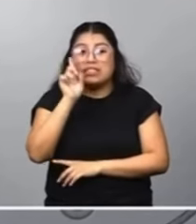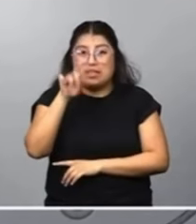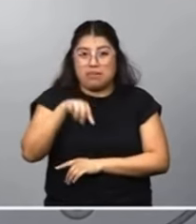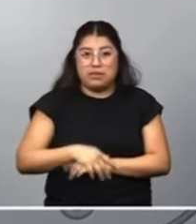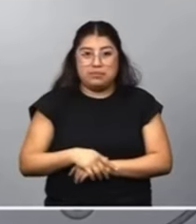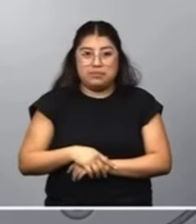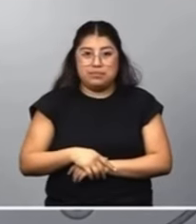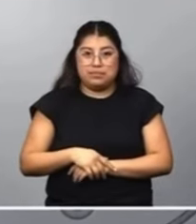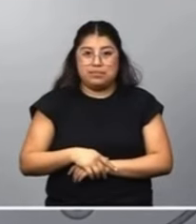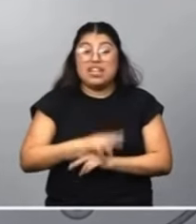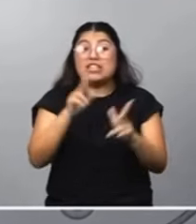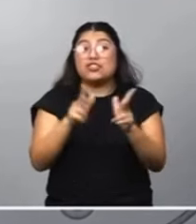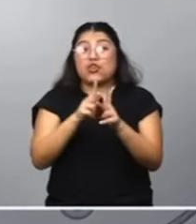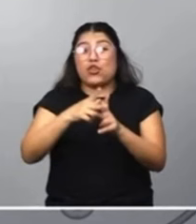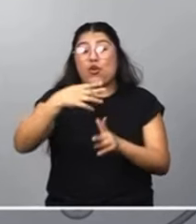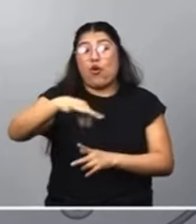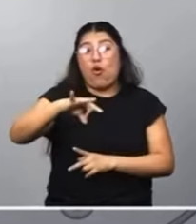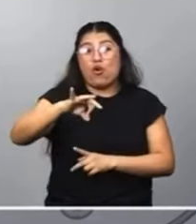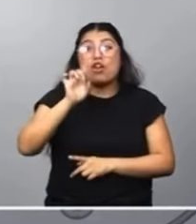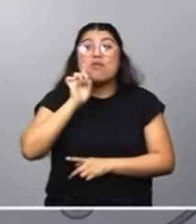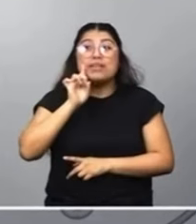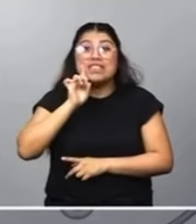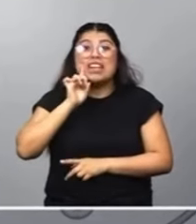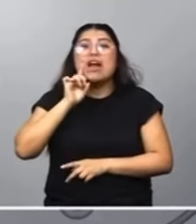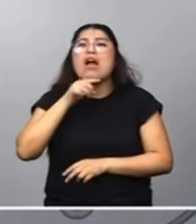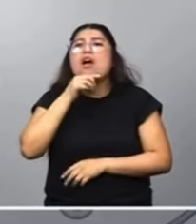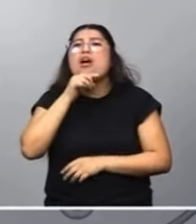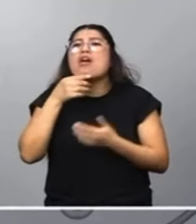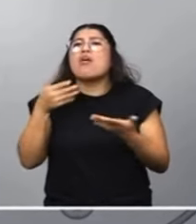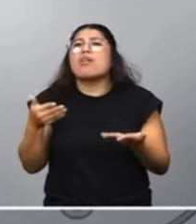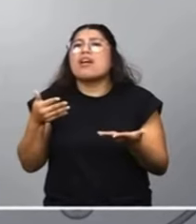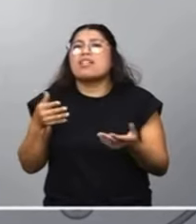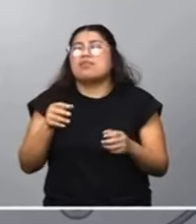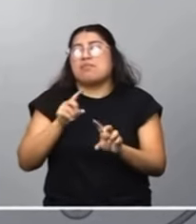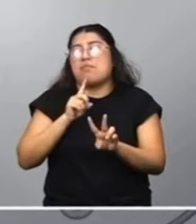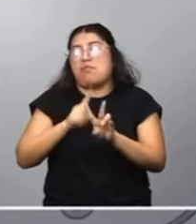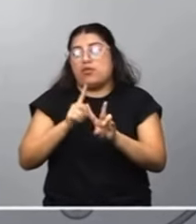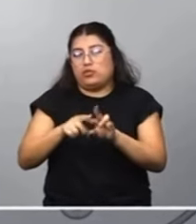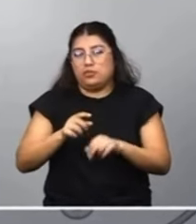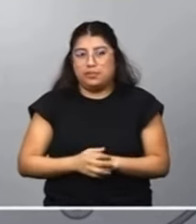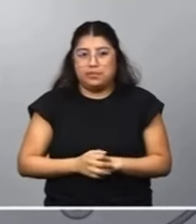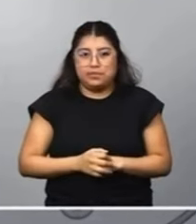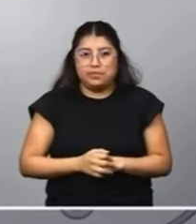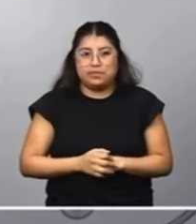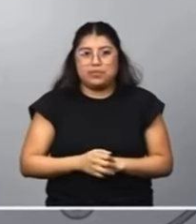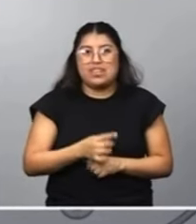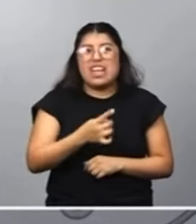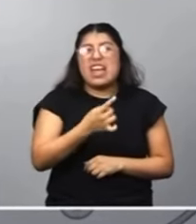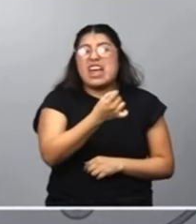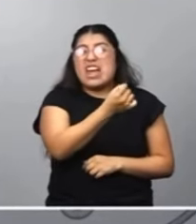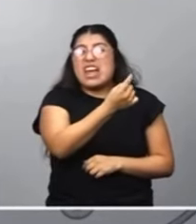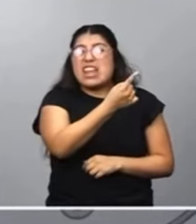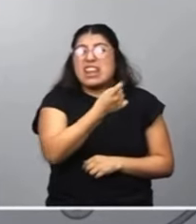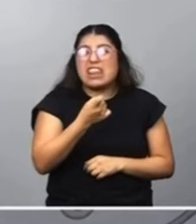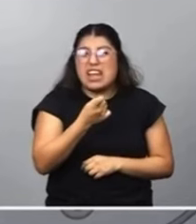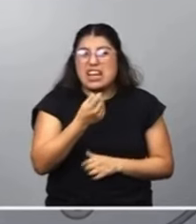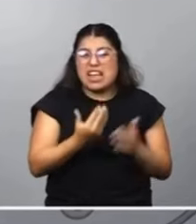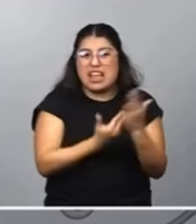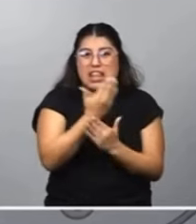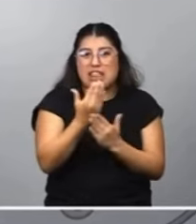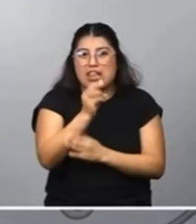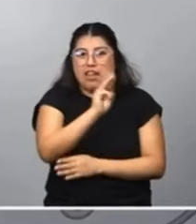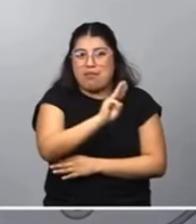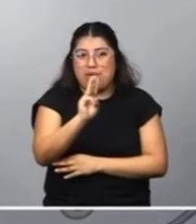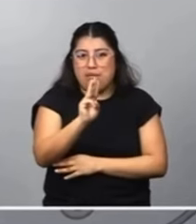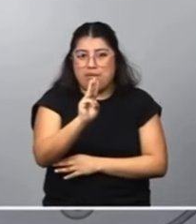su único socio a vox desde luego el balance de estos 100 primeros días del partido popular no puede ser más